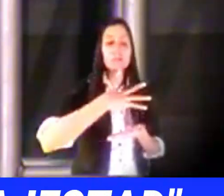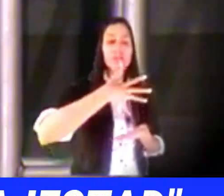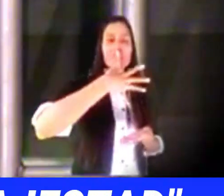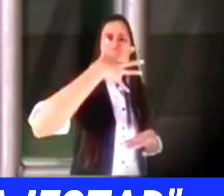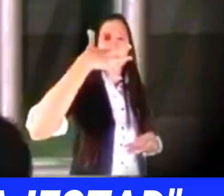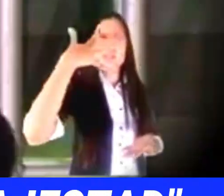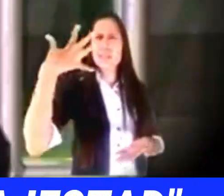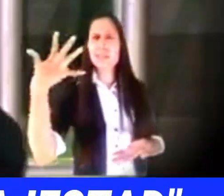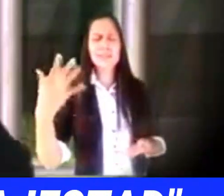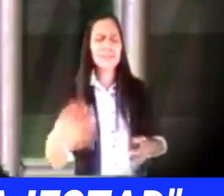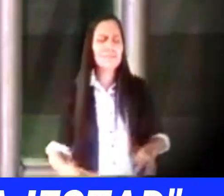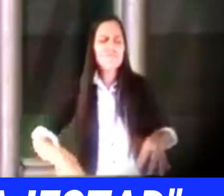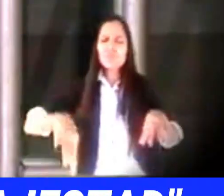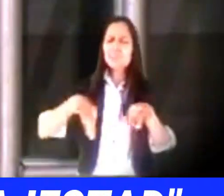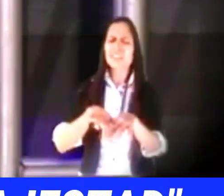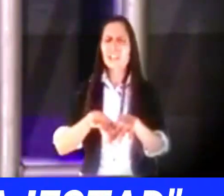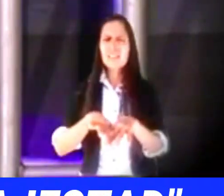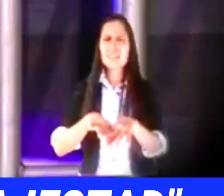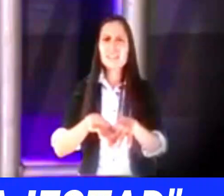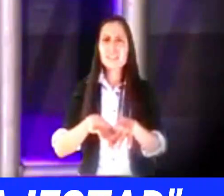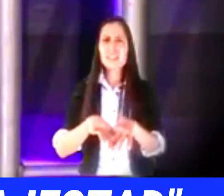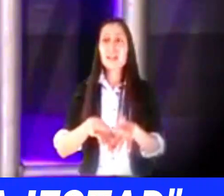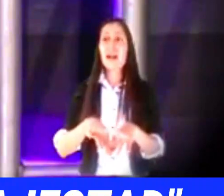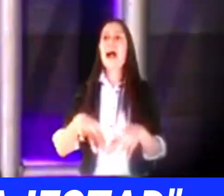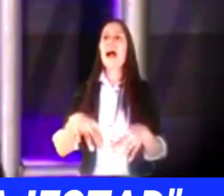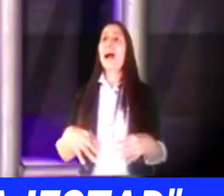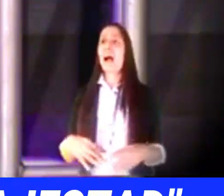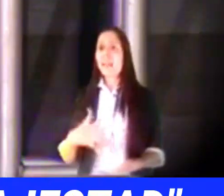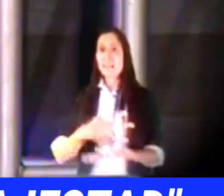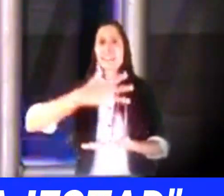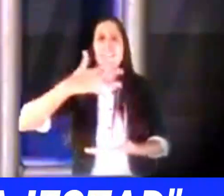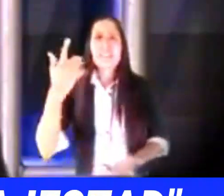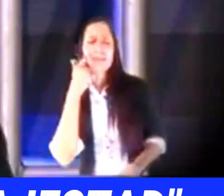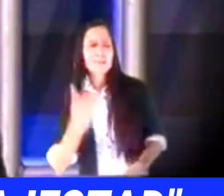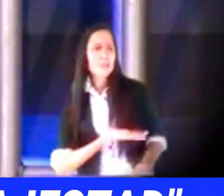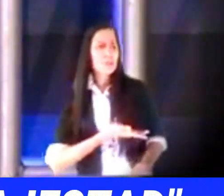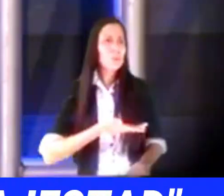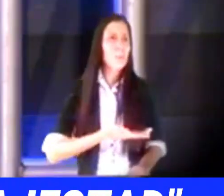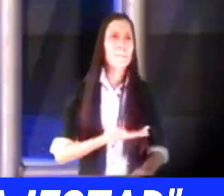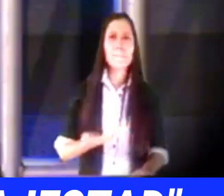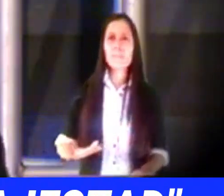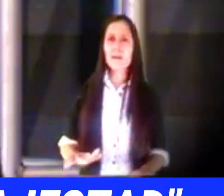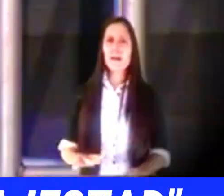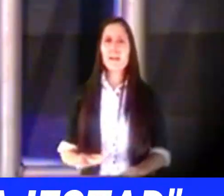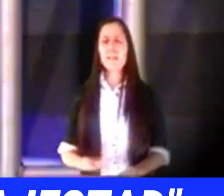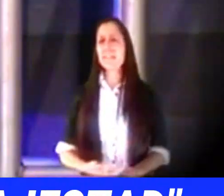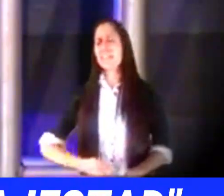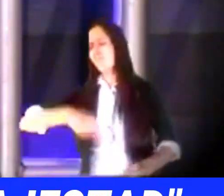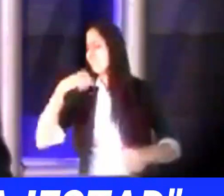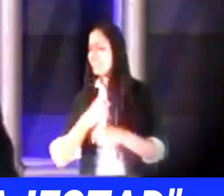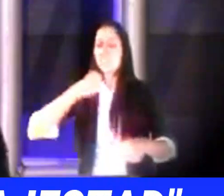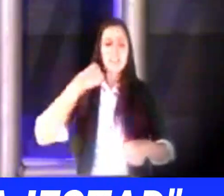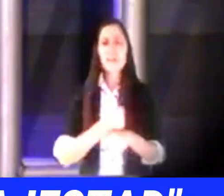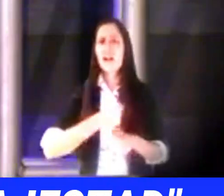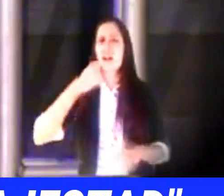fuerte. Era la herencia de sus padres. Era lo que sus padres hubieron trabajado toda la vida y se lo